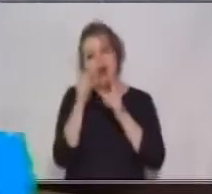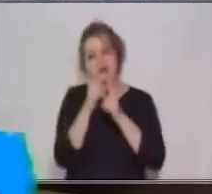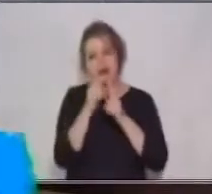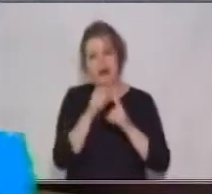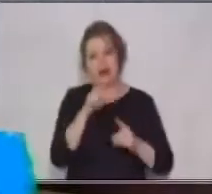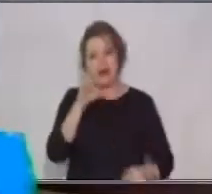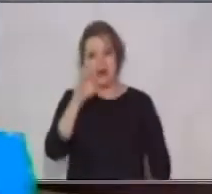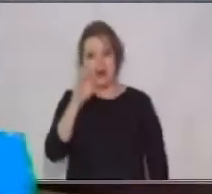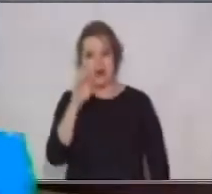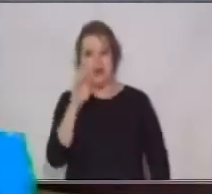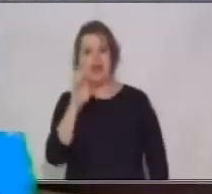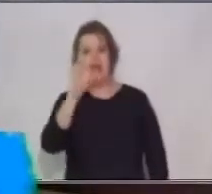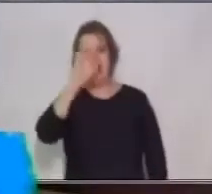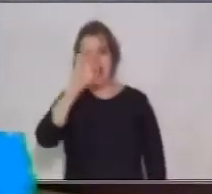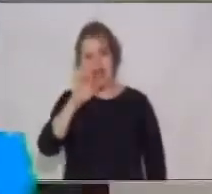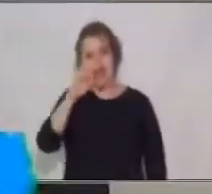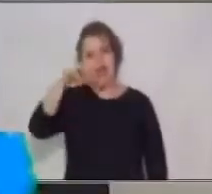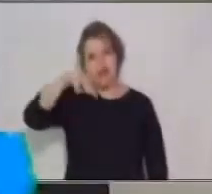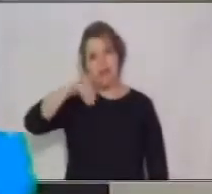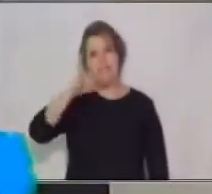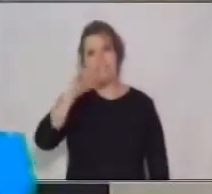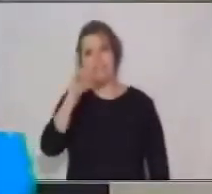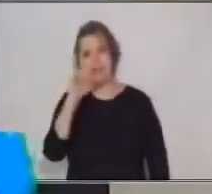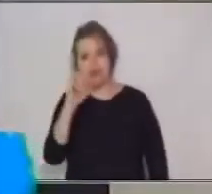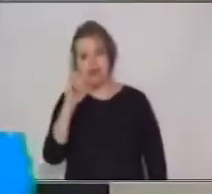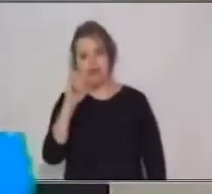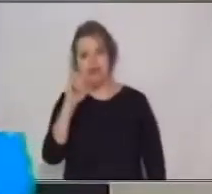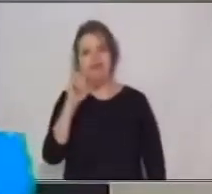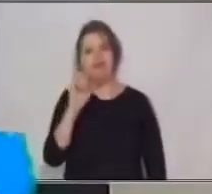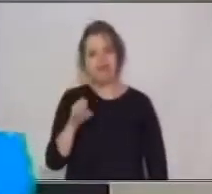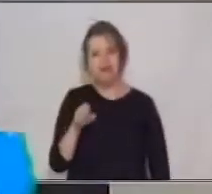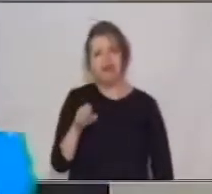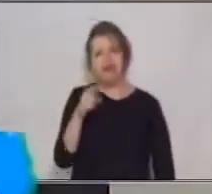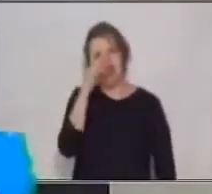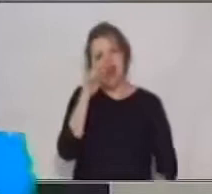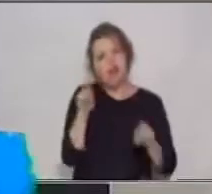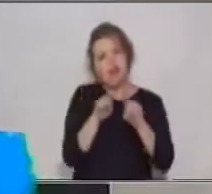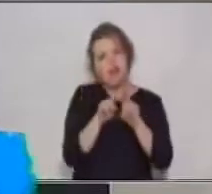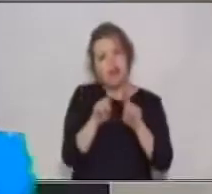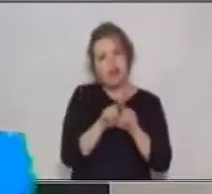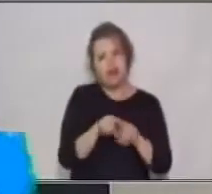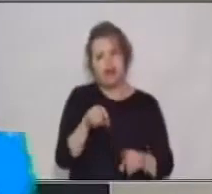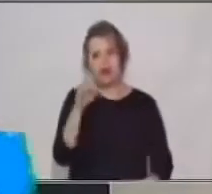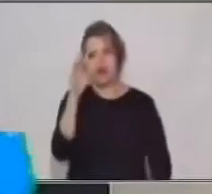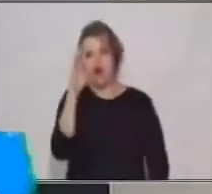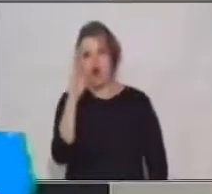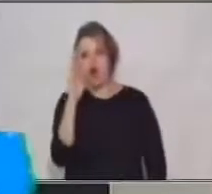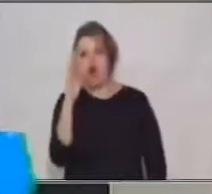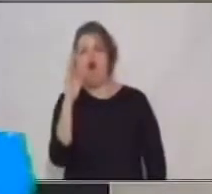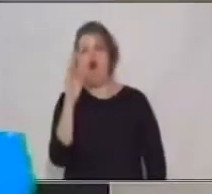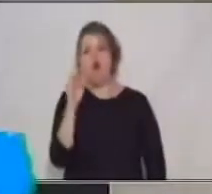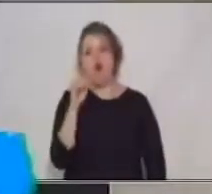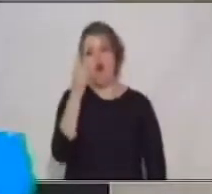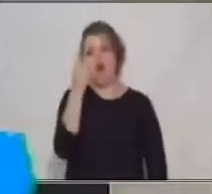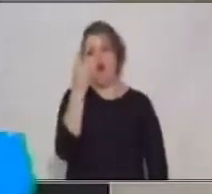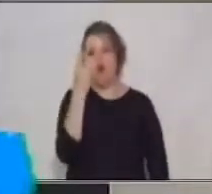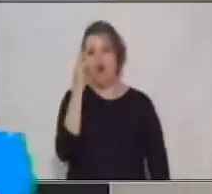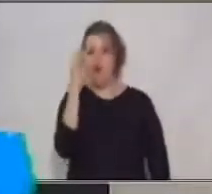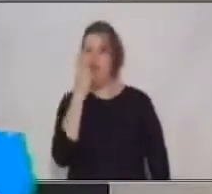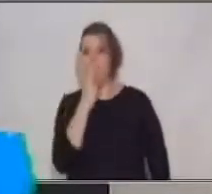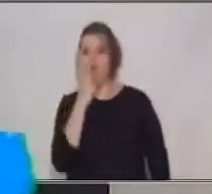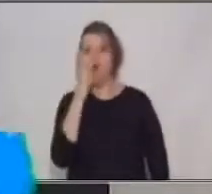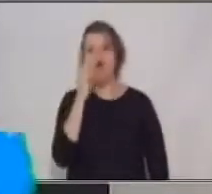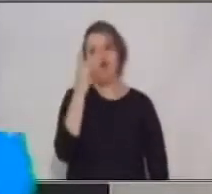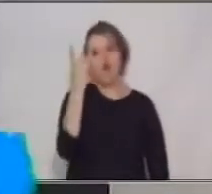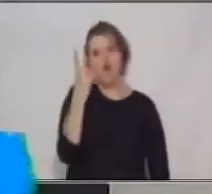más. Dentro de las disyuntivas podemos hablar que existe la o, u, ya, y también existen otras más. Yo solamente aquí les estoy dando unos